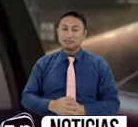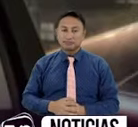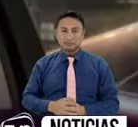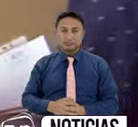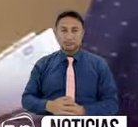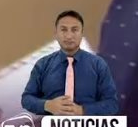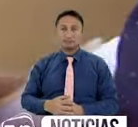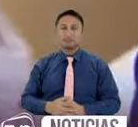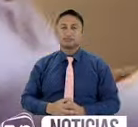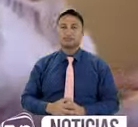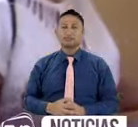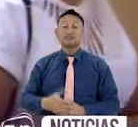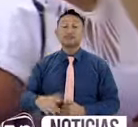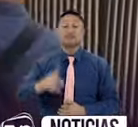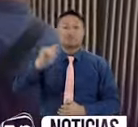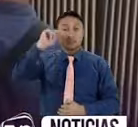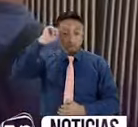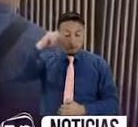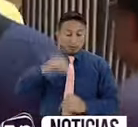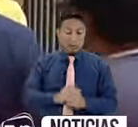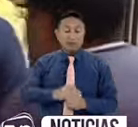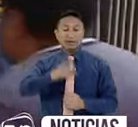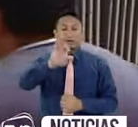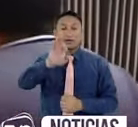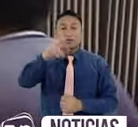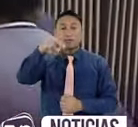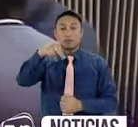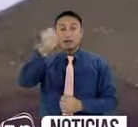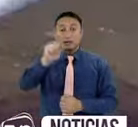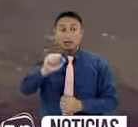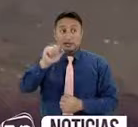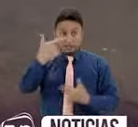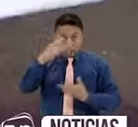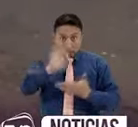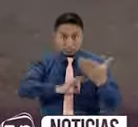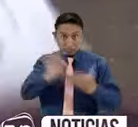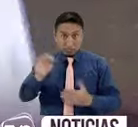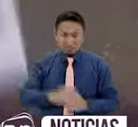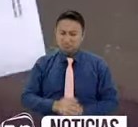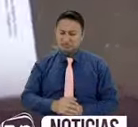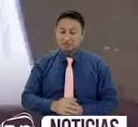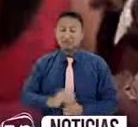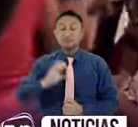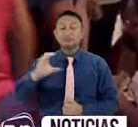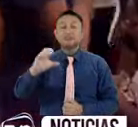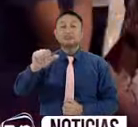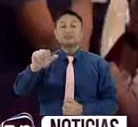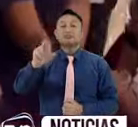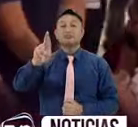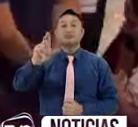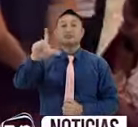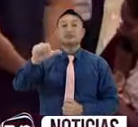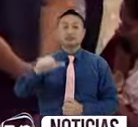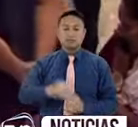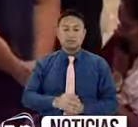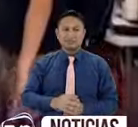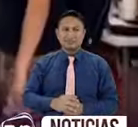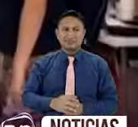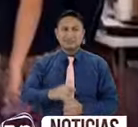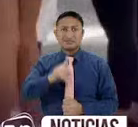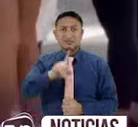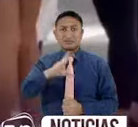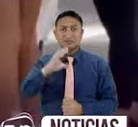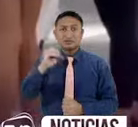recuerde que el TPS no ha sido todavía aprobado para ecuator la historia de Carla solo es una entre las más de 100,000 personas que han migrado en los